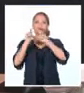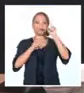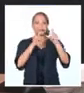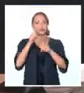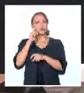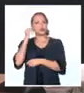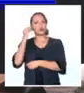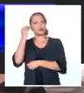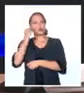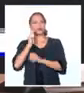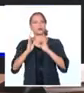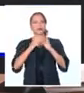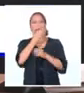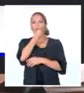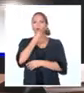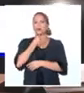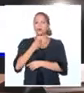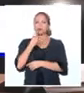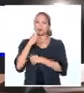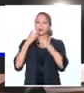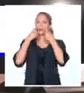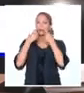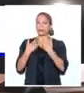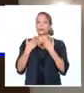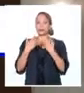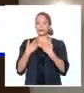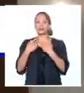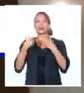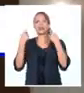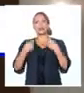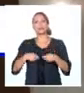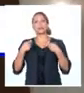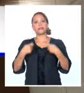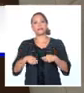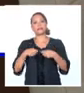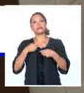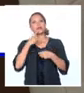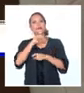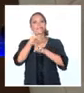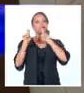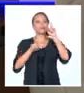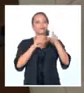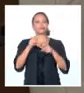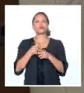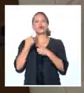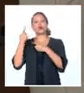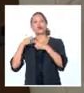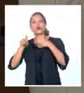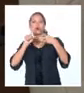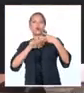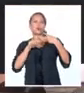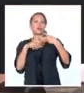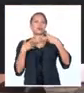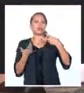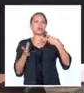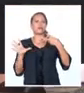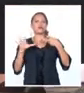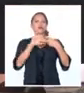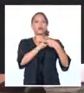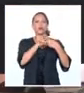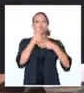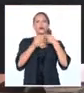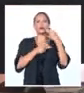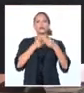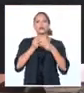juvenil sobre todo, que es el más implicado en esto, hay que consultarle. Y la otra es todo lo que vamos a hacer en la implementación y con la